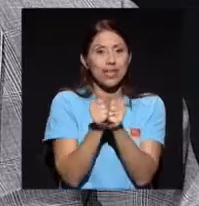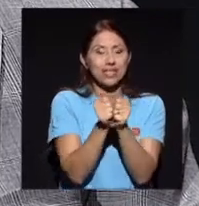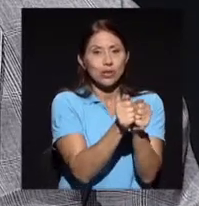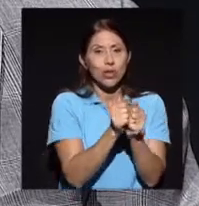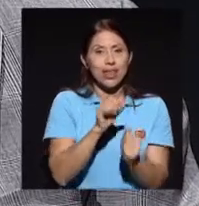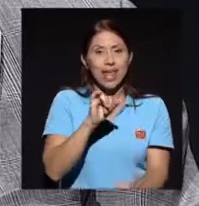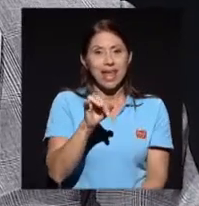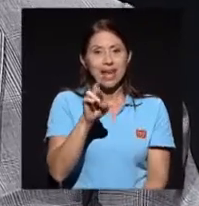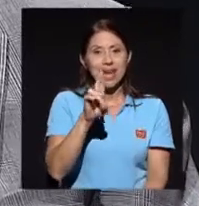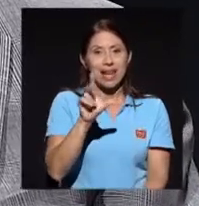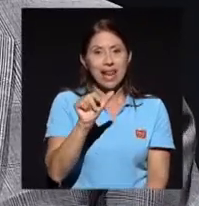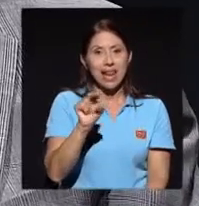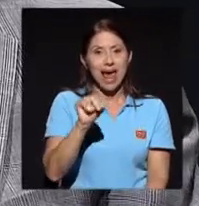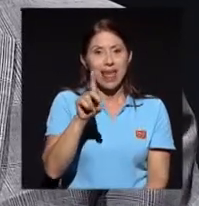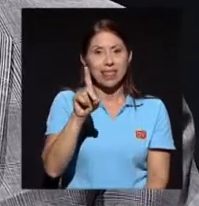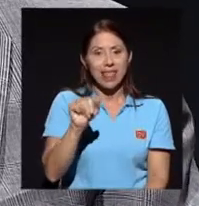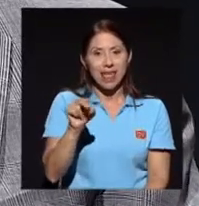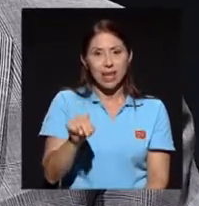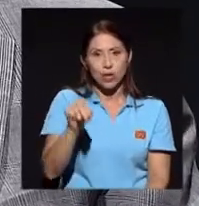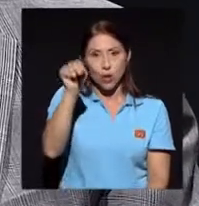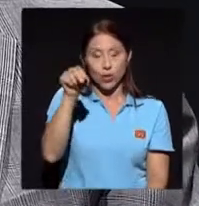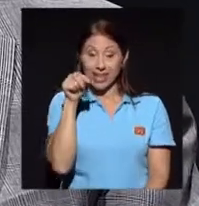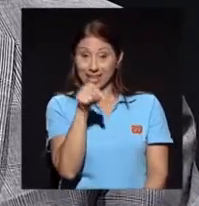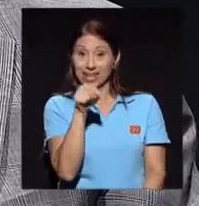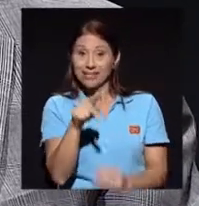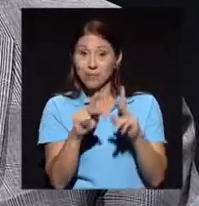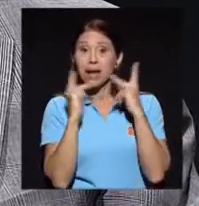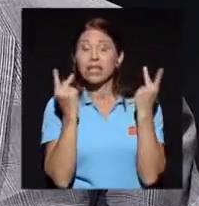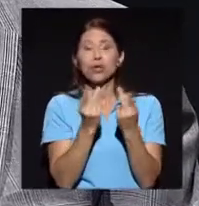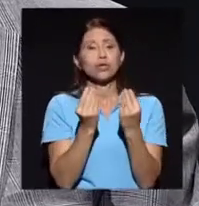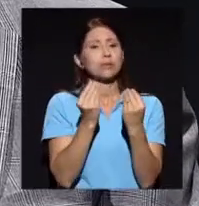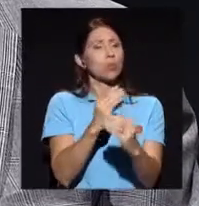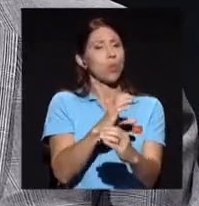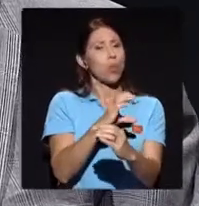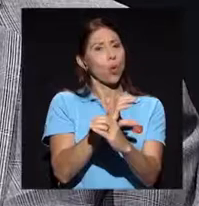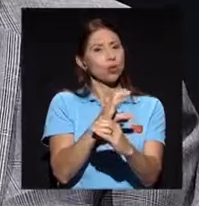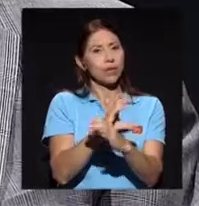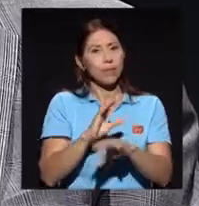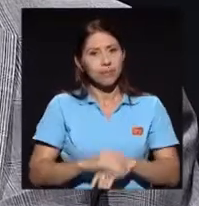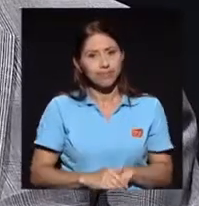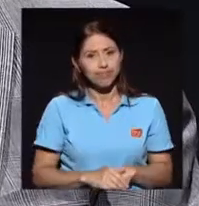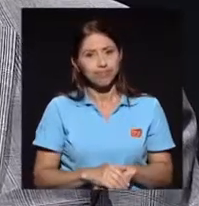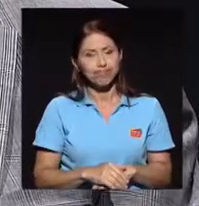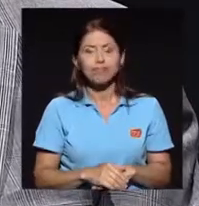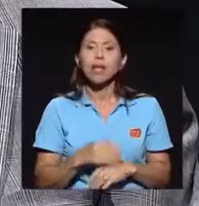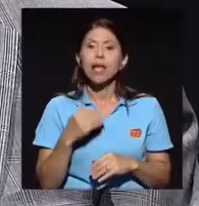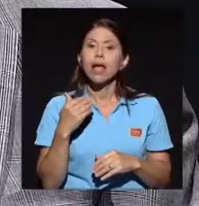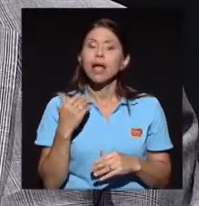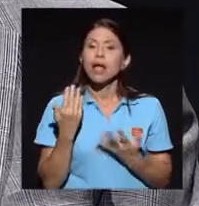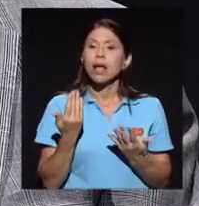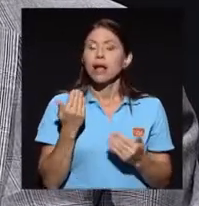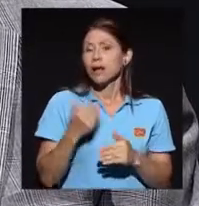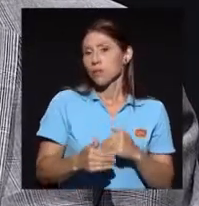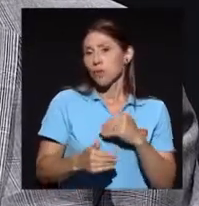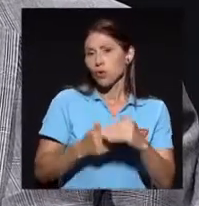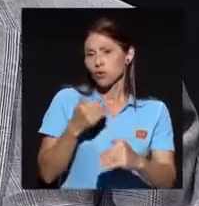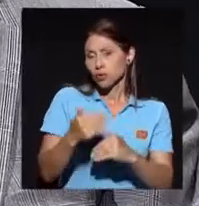del norte que es un partido extremadamente conservador el proceso para